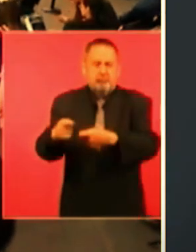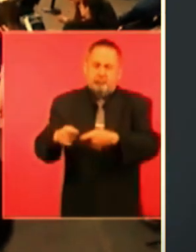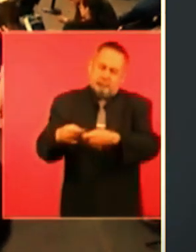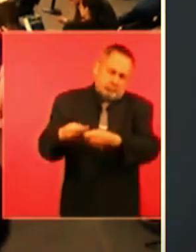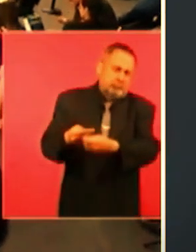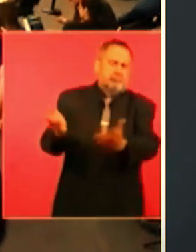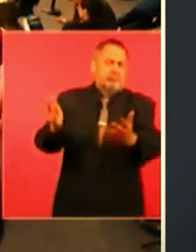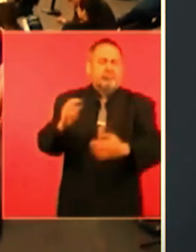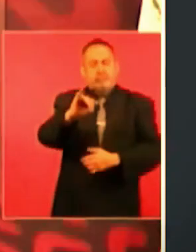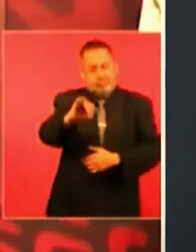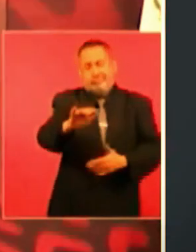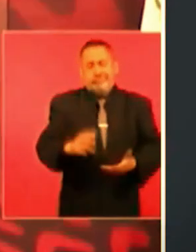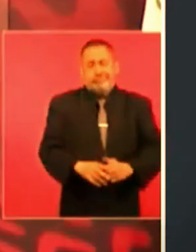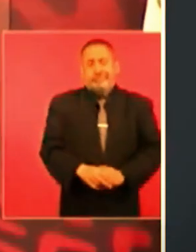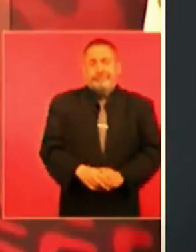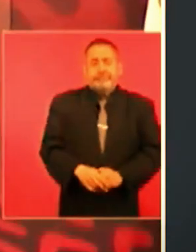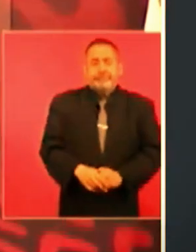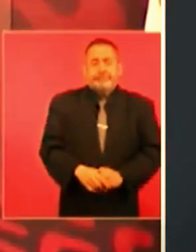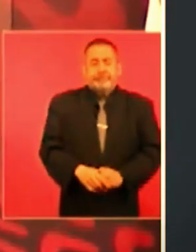mera coincidencia.